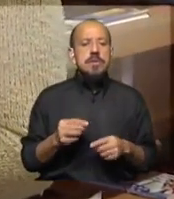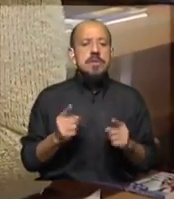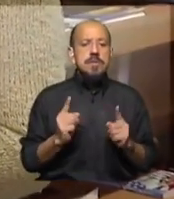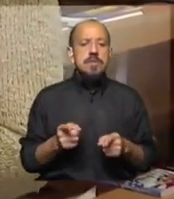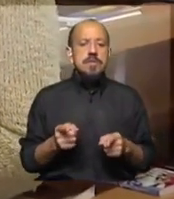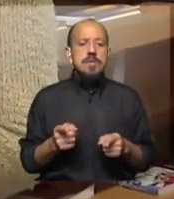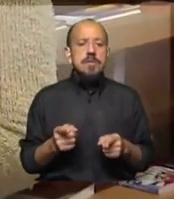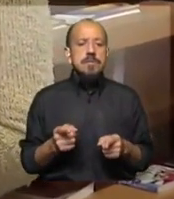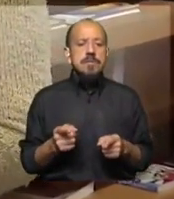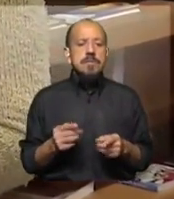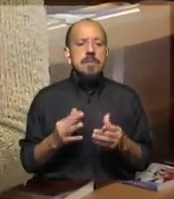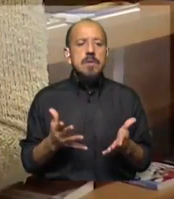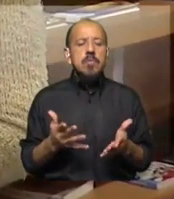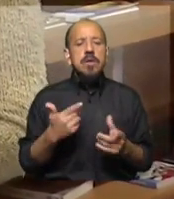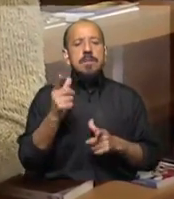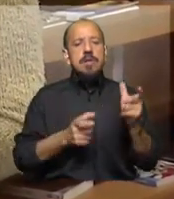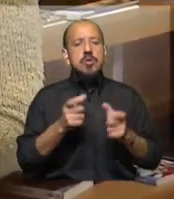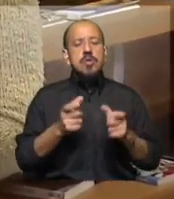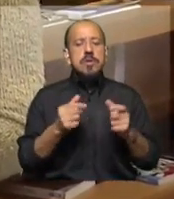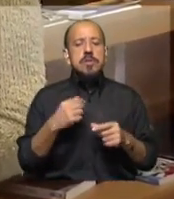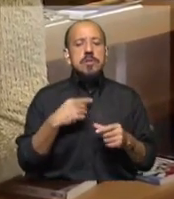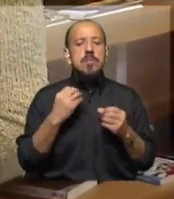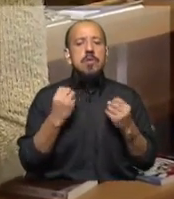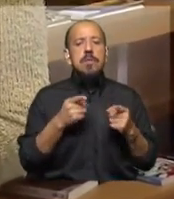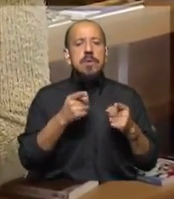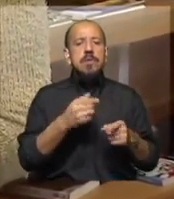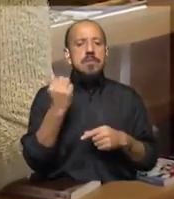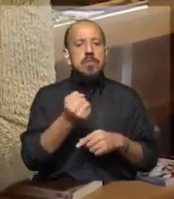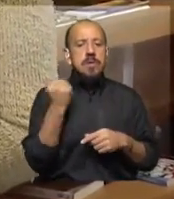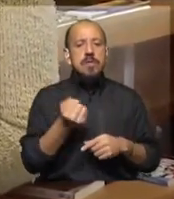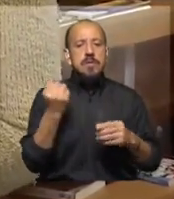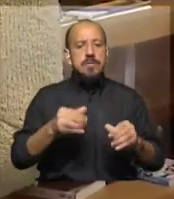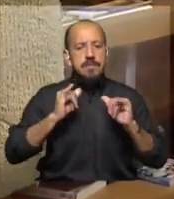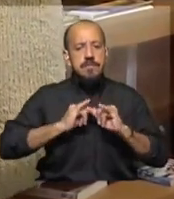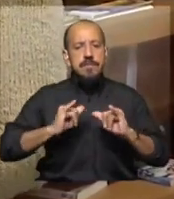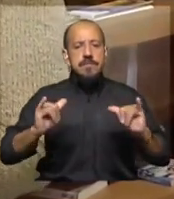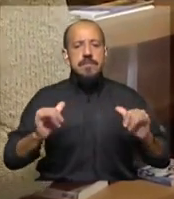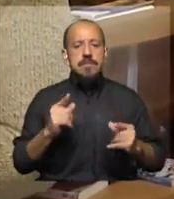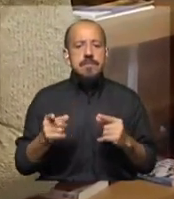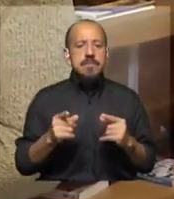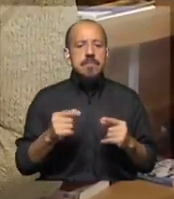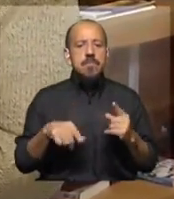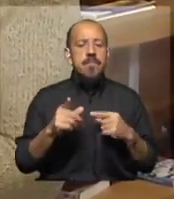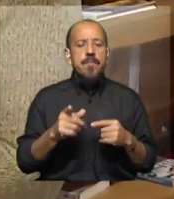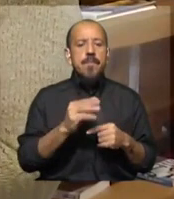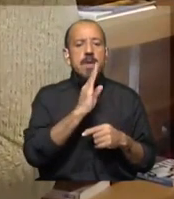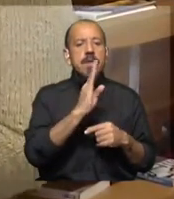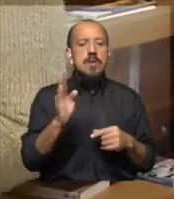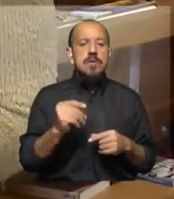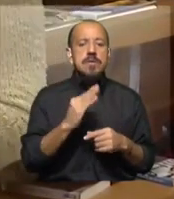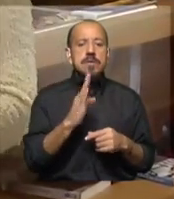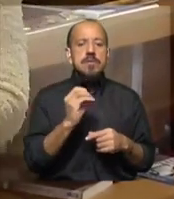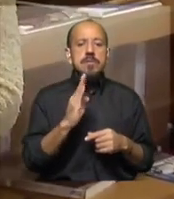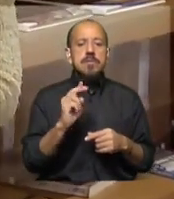de desde ese lugar no de cómo se acerca la gente porque para vos es tan importante defender y promocionar las bibliotecas populares